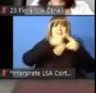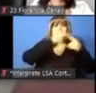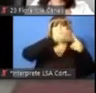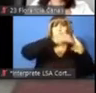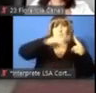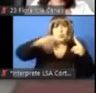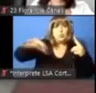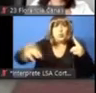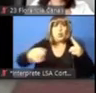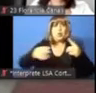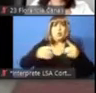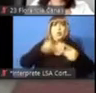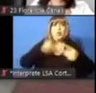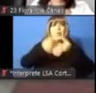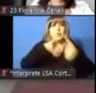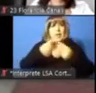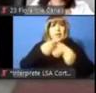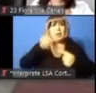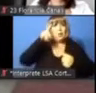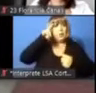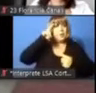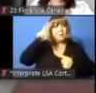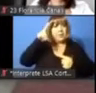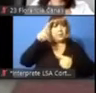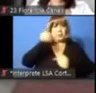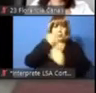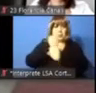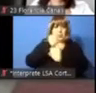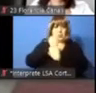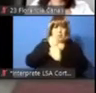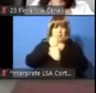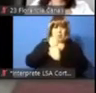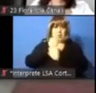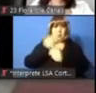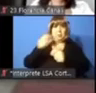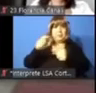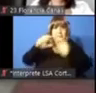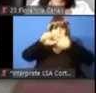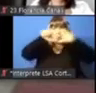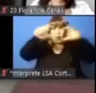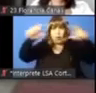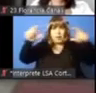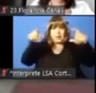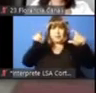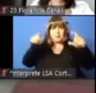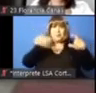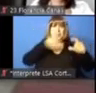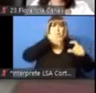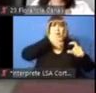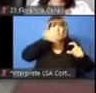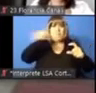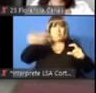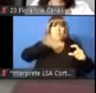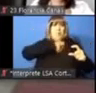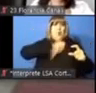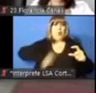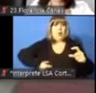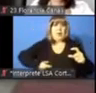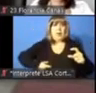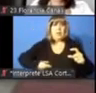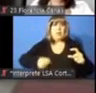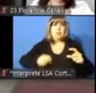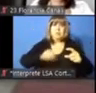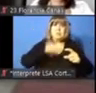trabajo. Hacemos propia esa frase porque creo que el resultado de lo que hoy hemos logrado tiene que